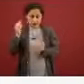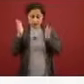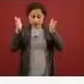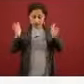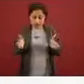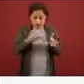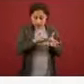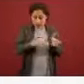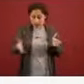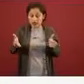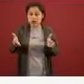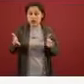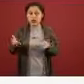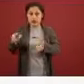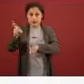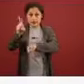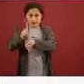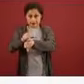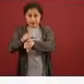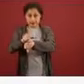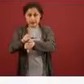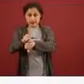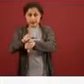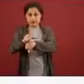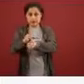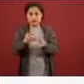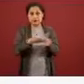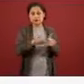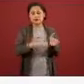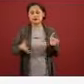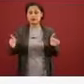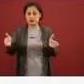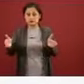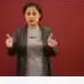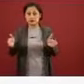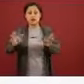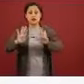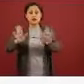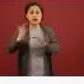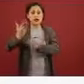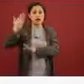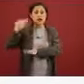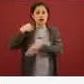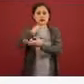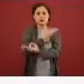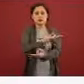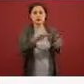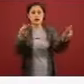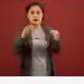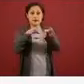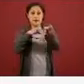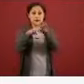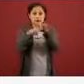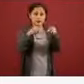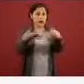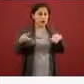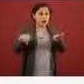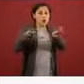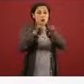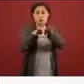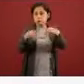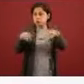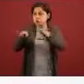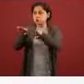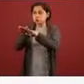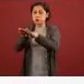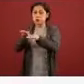bloque de días en donde debería ocurrir la suspensión temporal de toda actividad laboral en los sectores